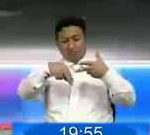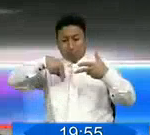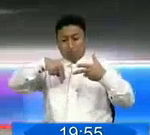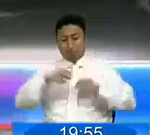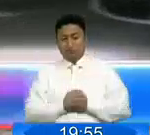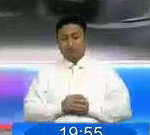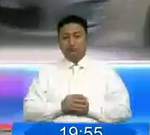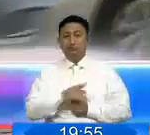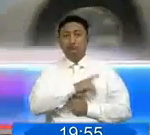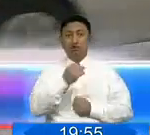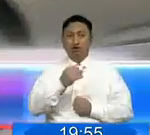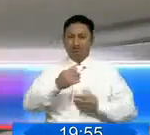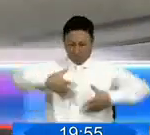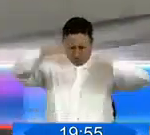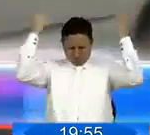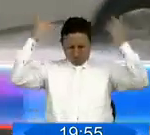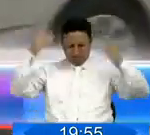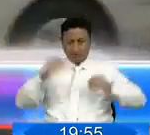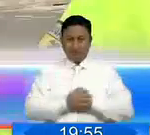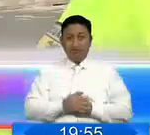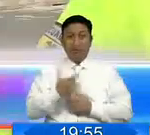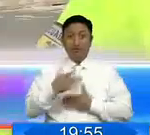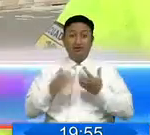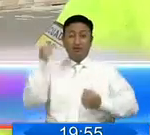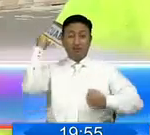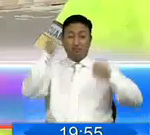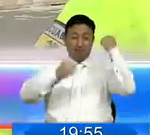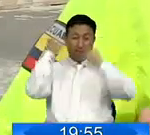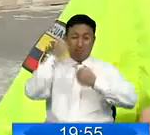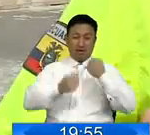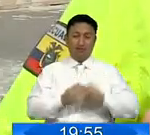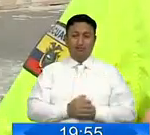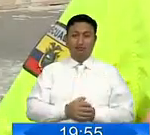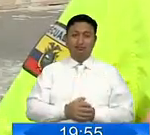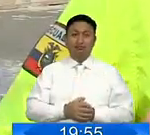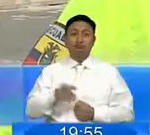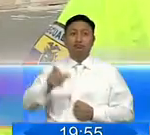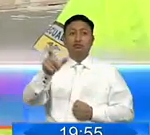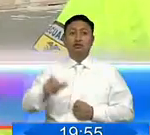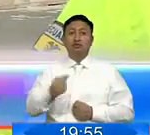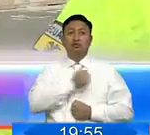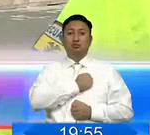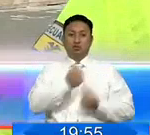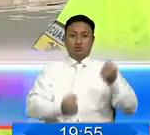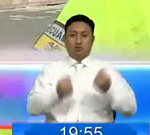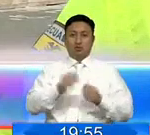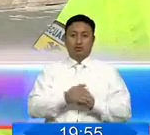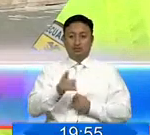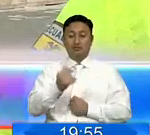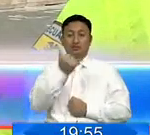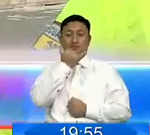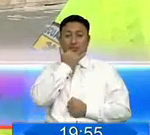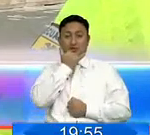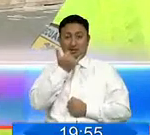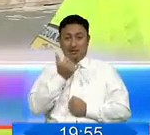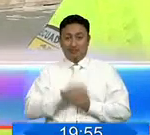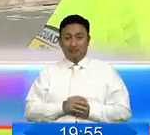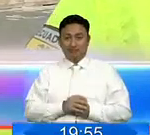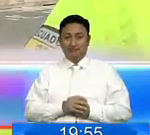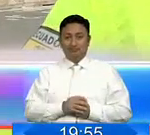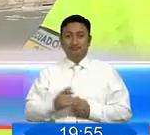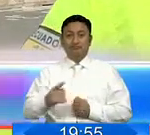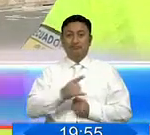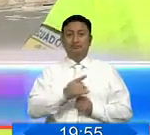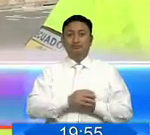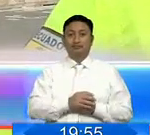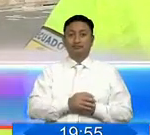generó en el joven coraje, que terminó en golpes. Y al parecer el señor propietario del vehículo realiza una mala maniobra. Esto obviamente